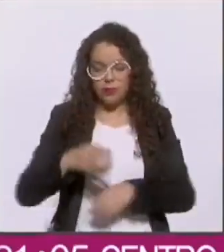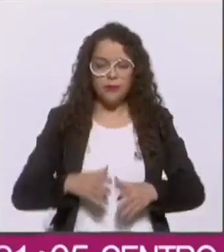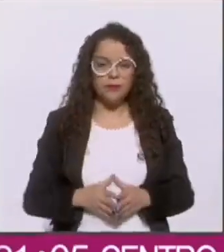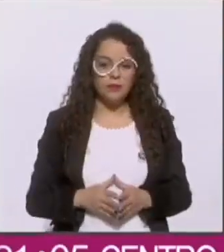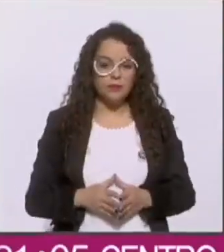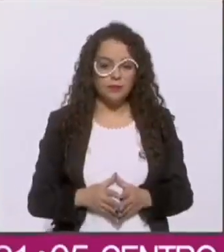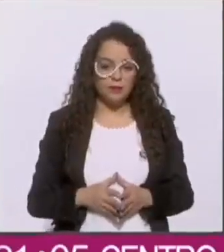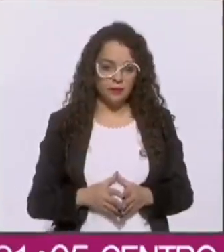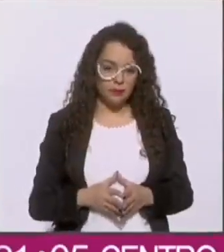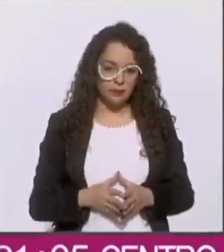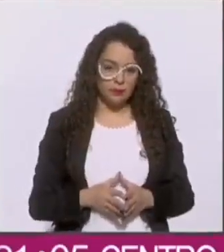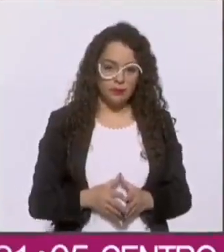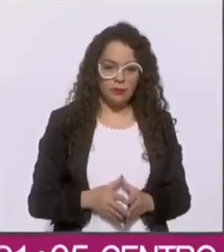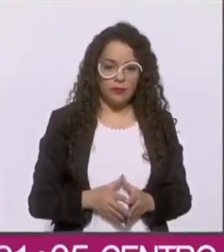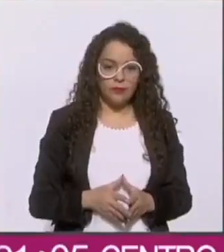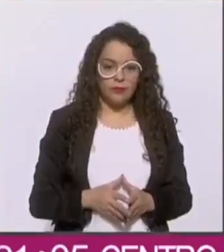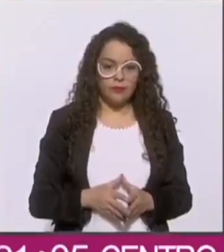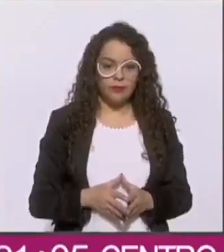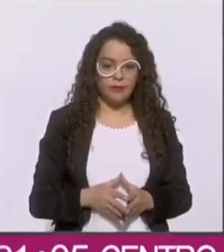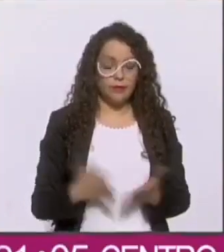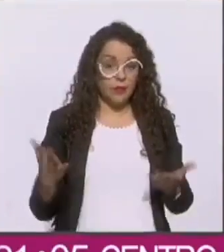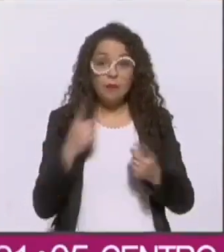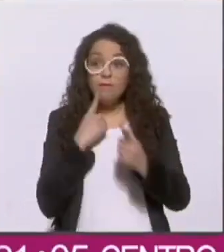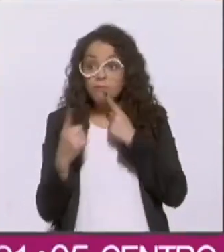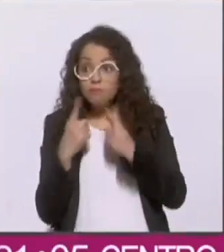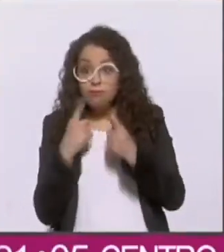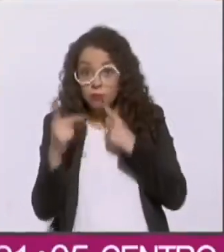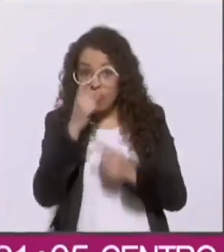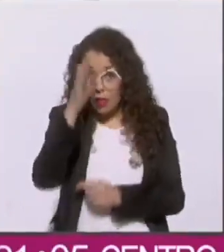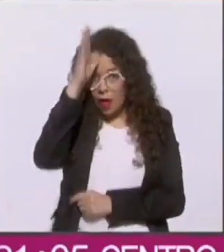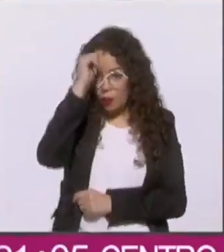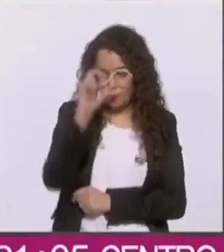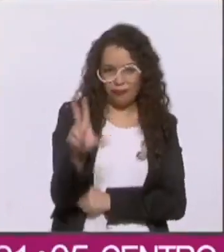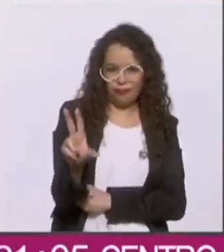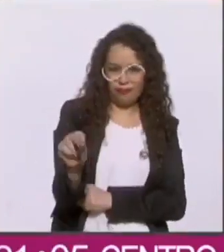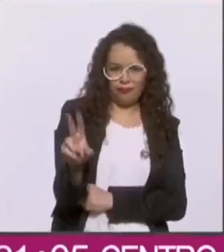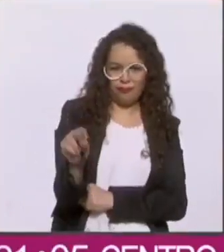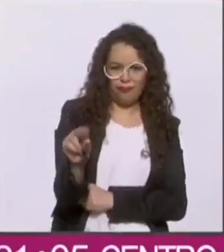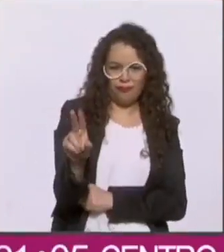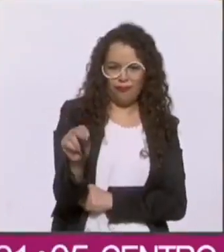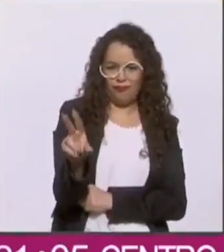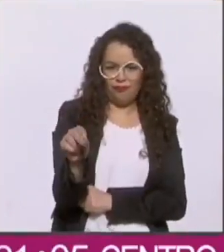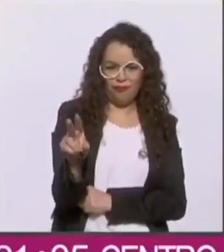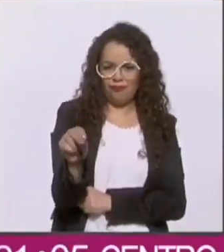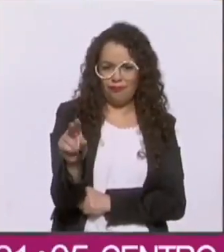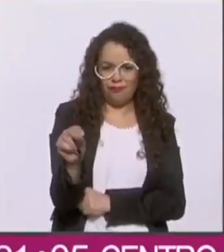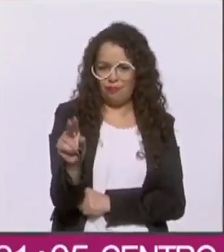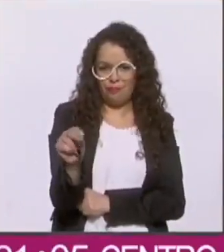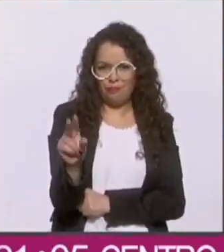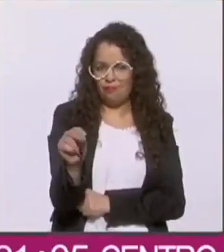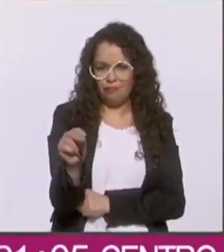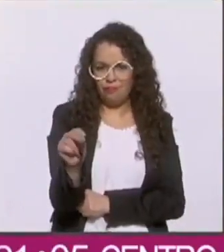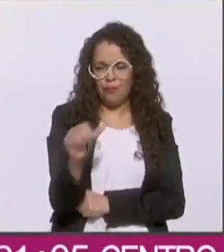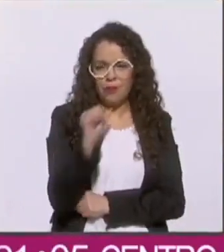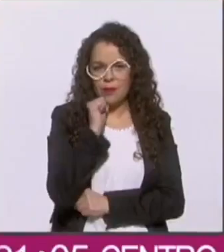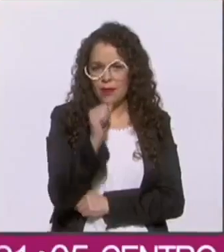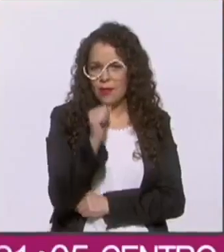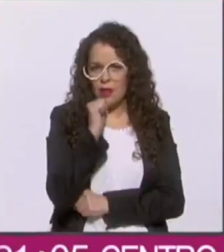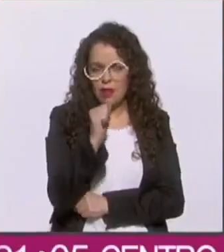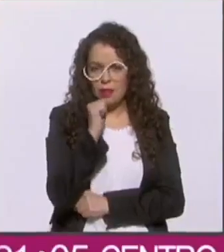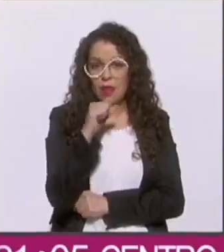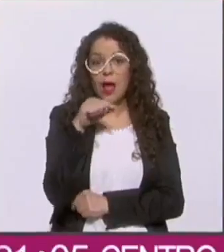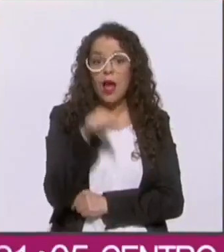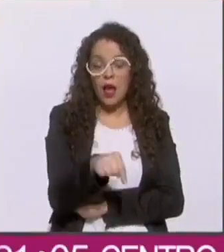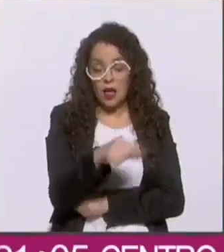dio sin ningún problema? No, es que no fue negociación. No se trata de que se negocien los espacios. Aquí